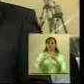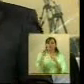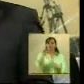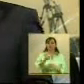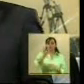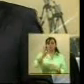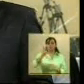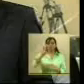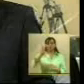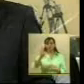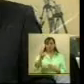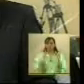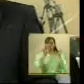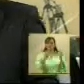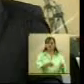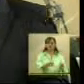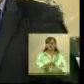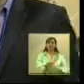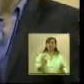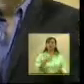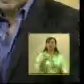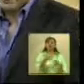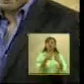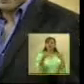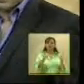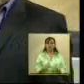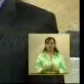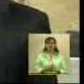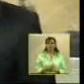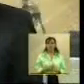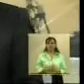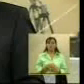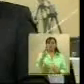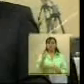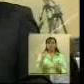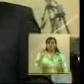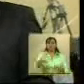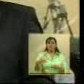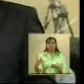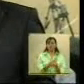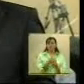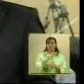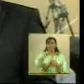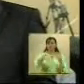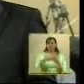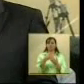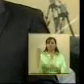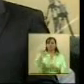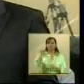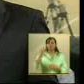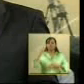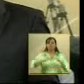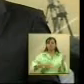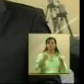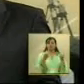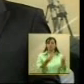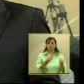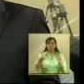1986 le otorgó la amnistía, por consiguiente la libertad, y así recobraba todos sus derechos que le correspondían por